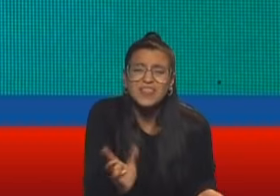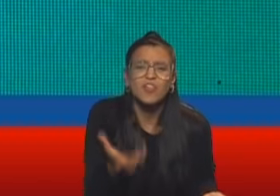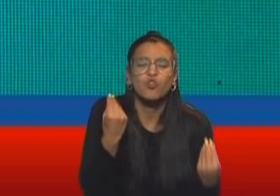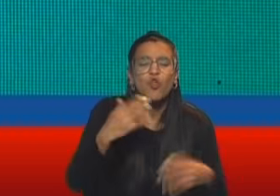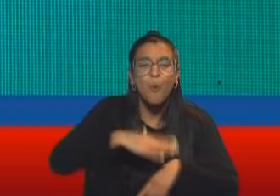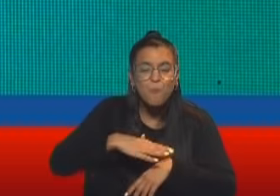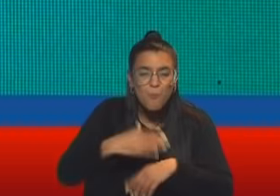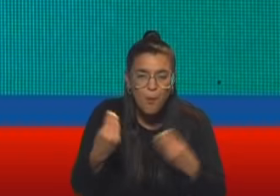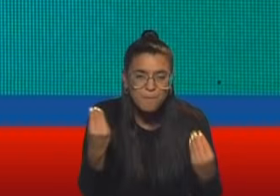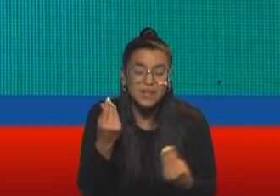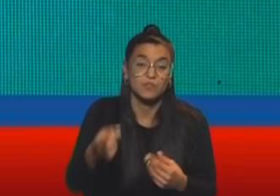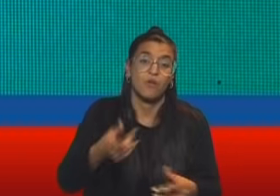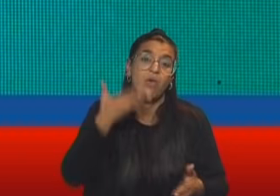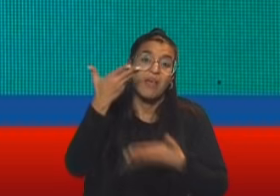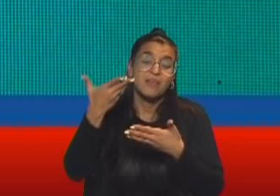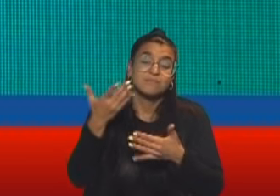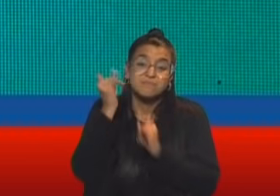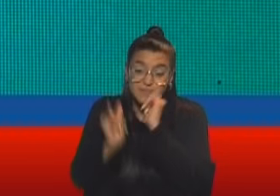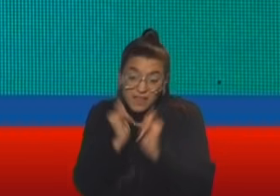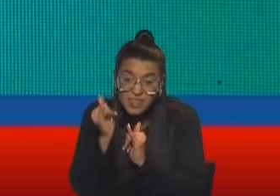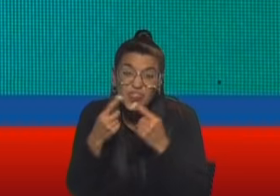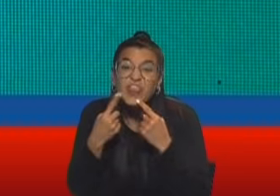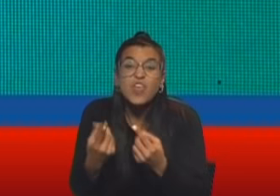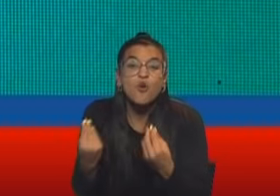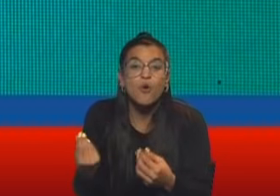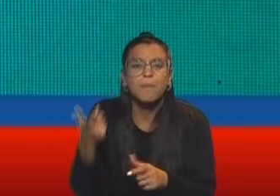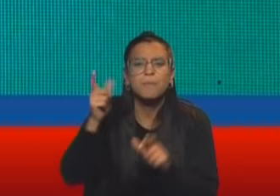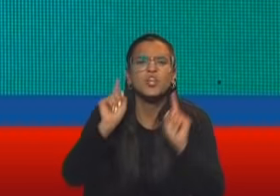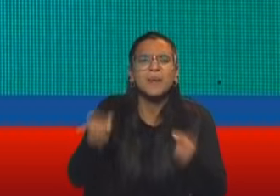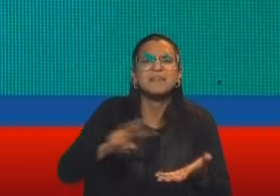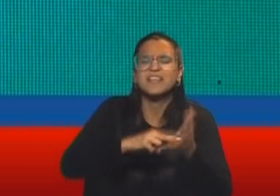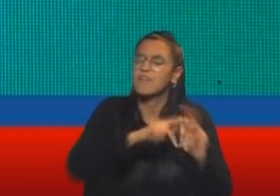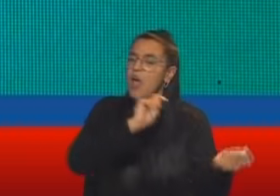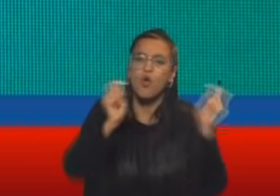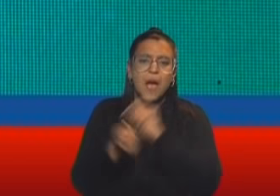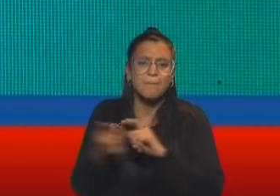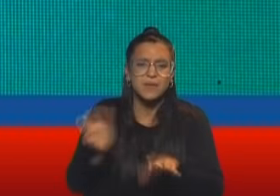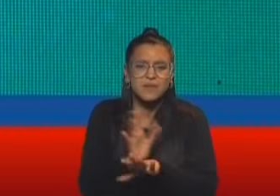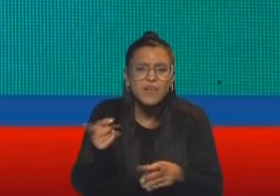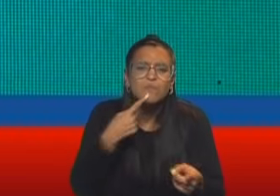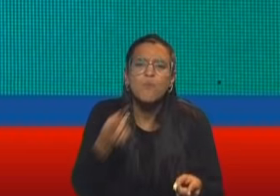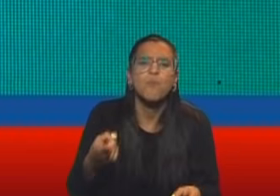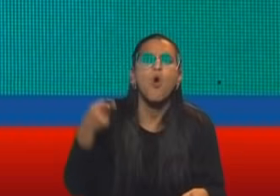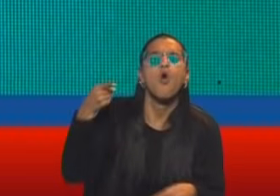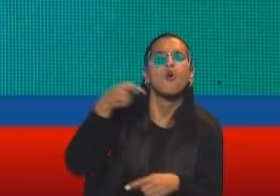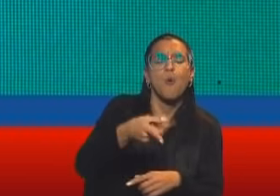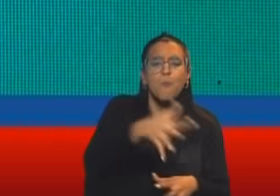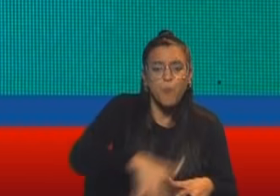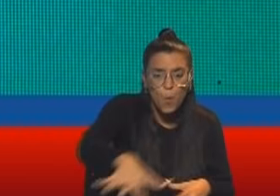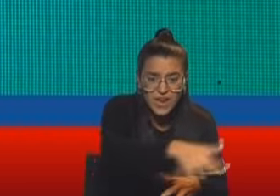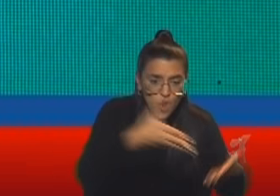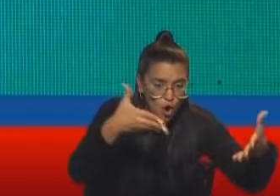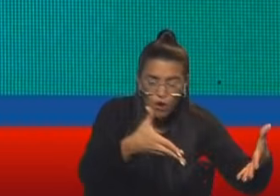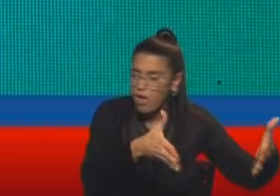los dichos de una persona, independientemente del contexto, además son resignificados de una manera tal donde ya ni siquiera están dirigidos al público al que ella le